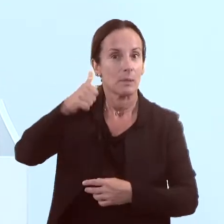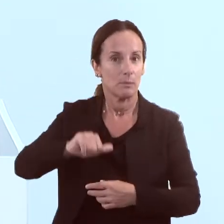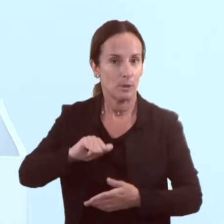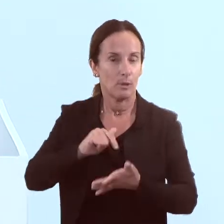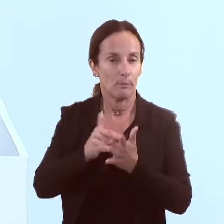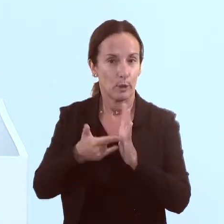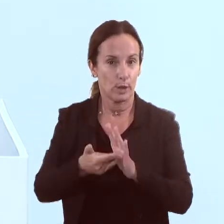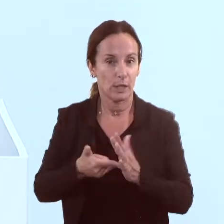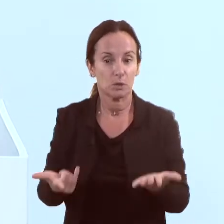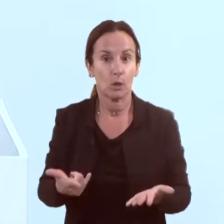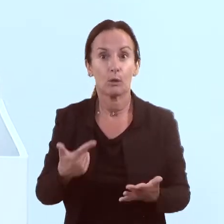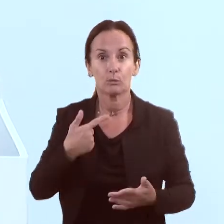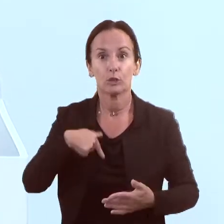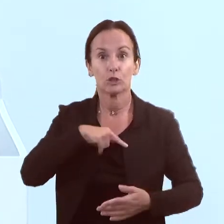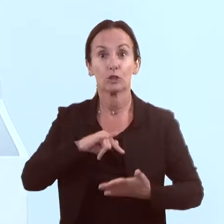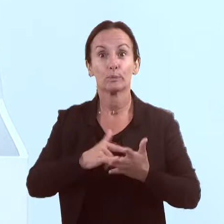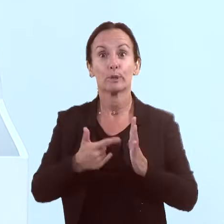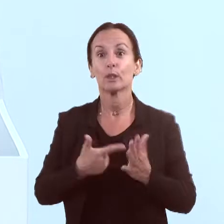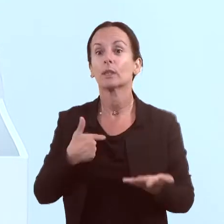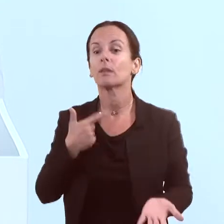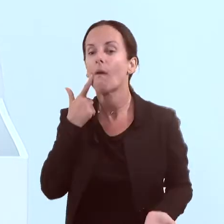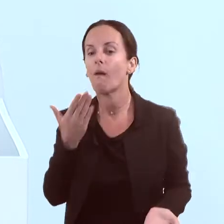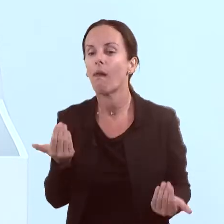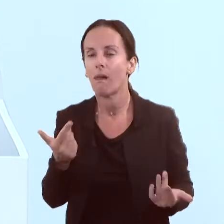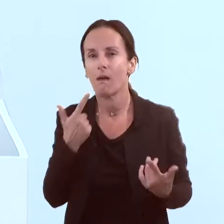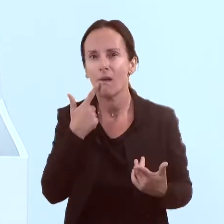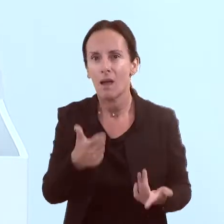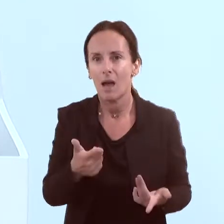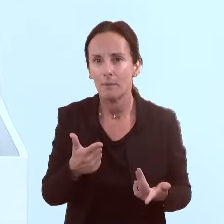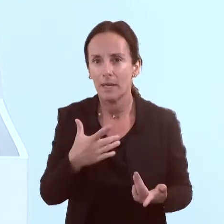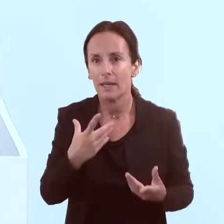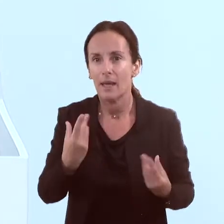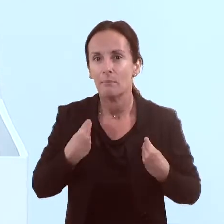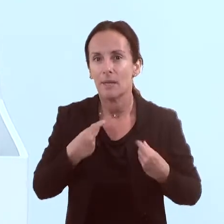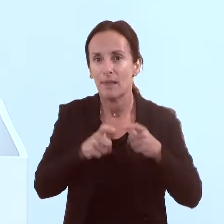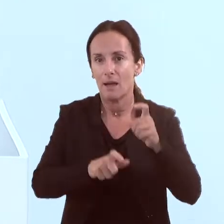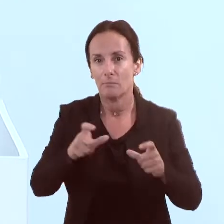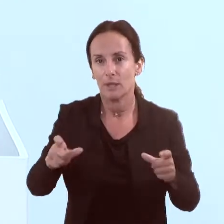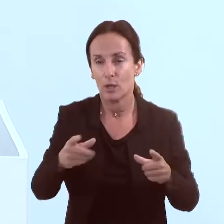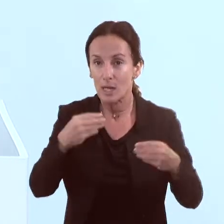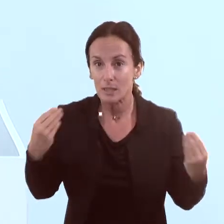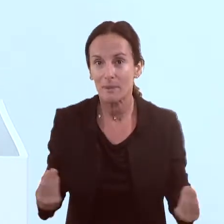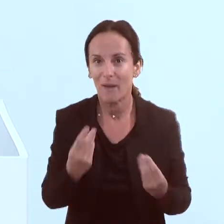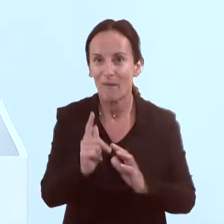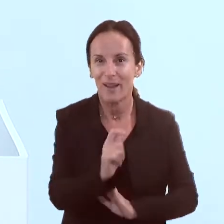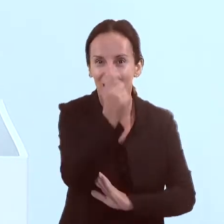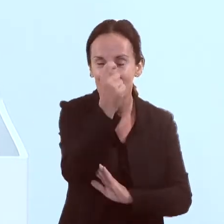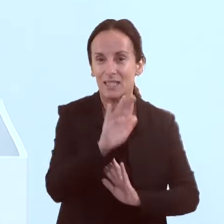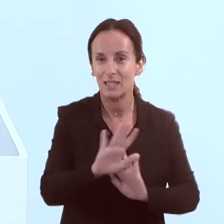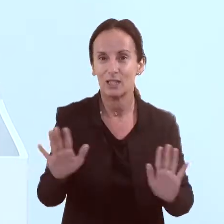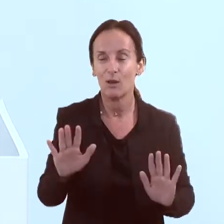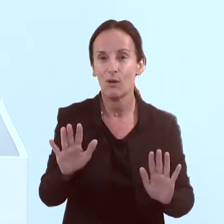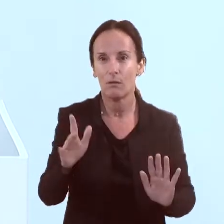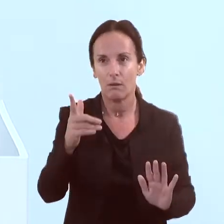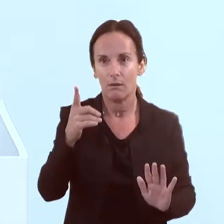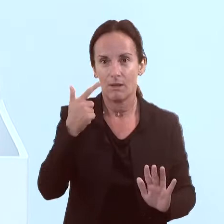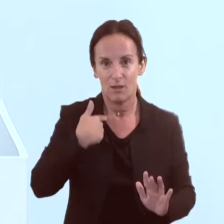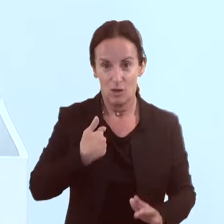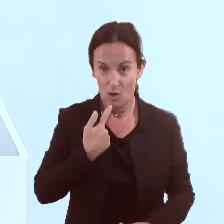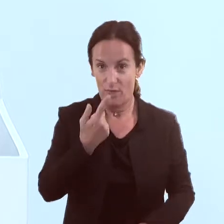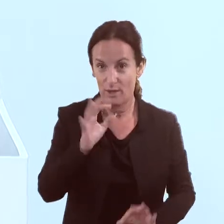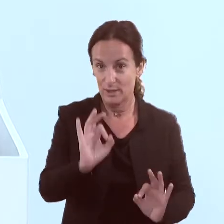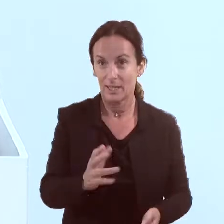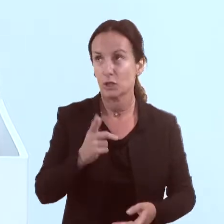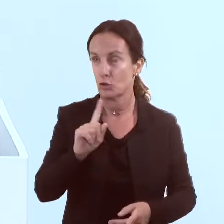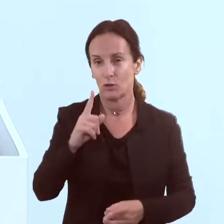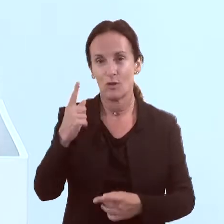de conseguirlo. No se va a basar solo en nuestras buenas intenciones, que obviamente son claras, sino que se basa sobre todo en